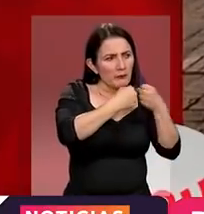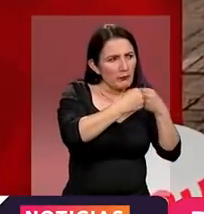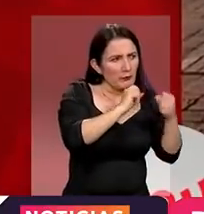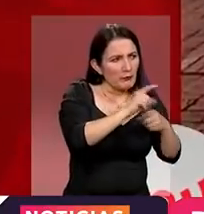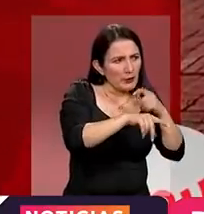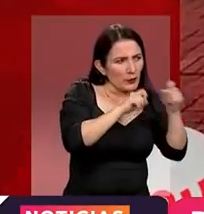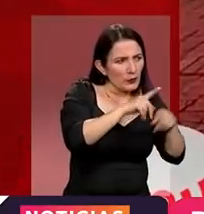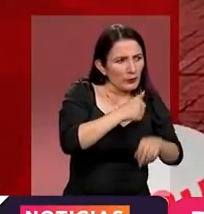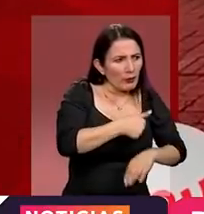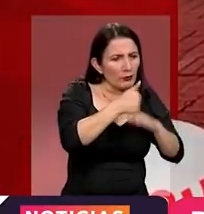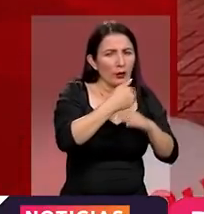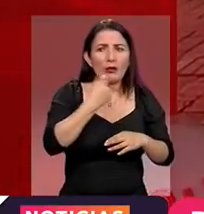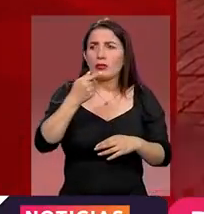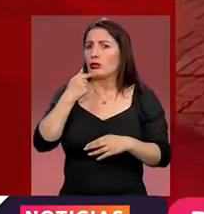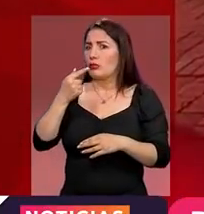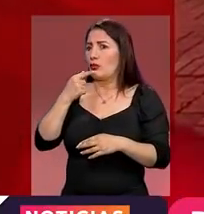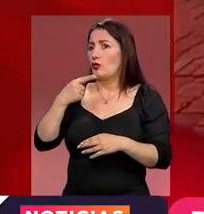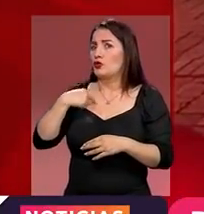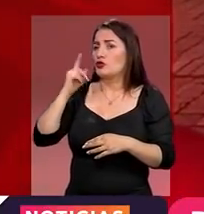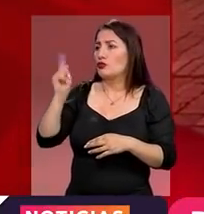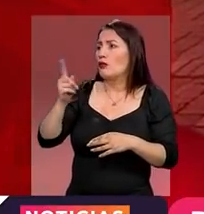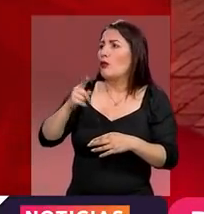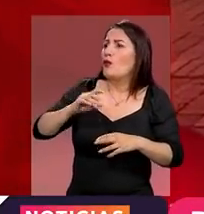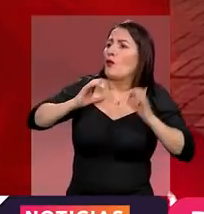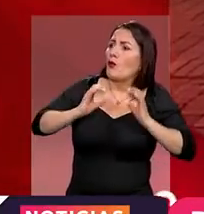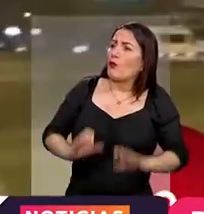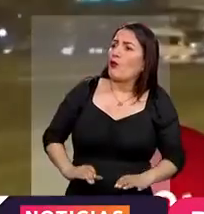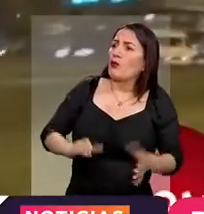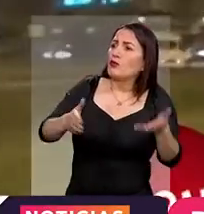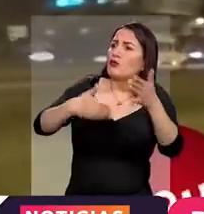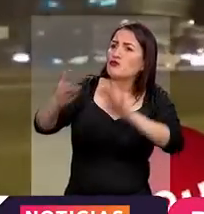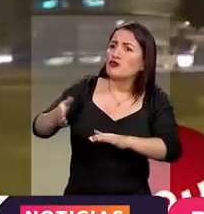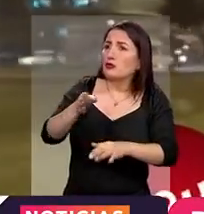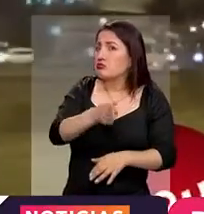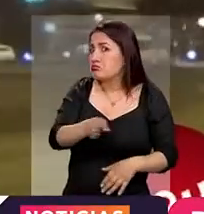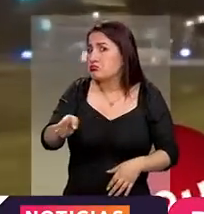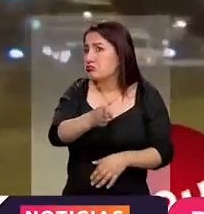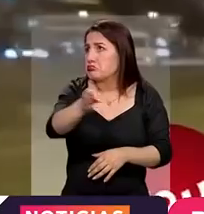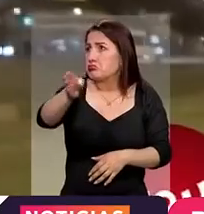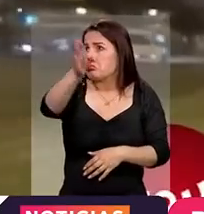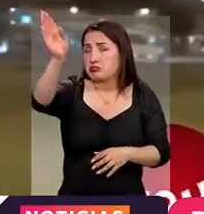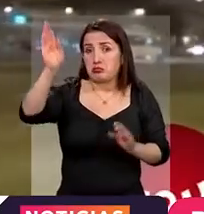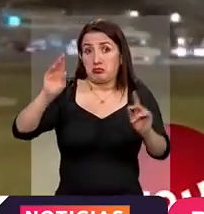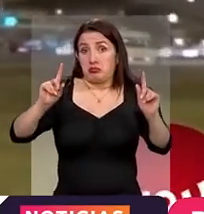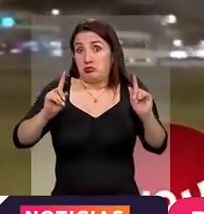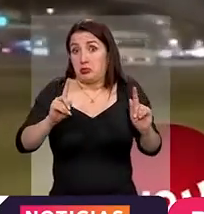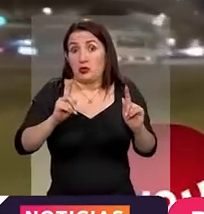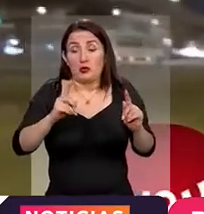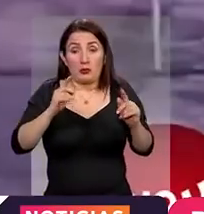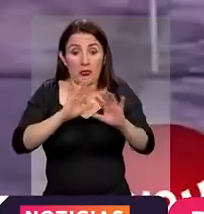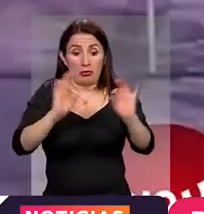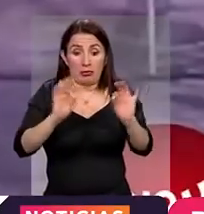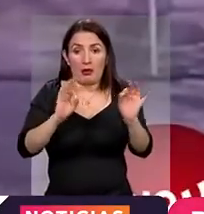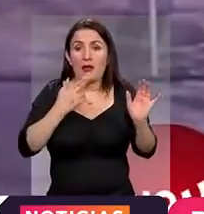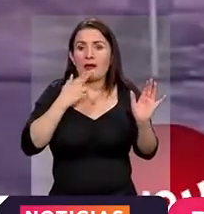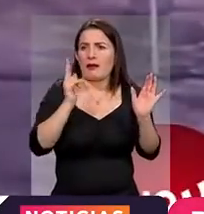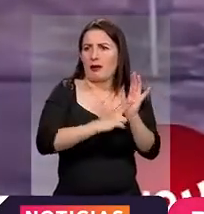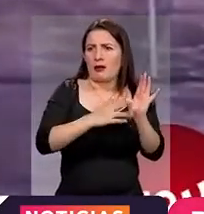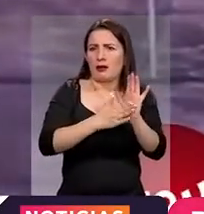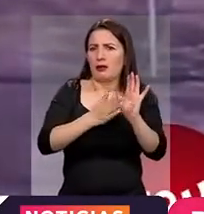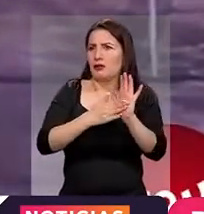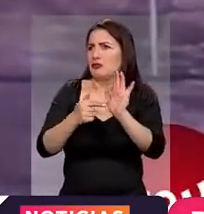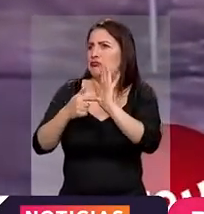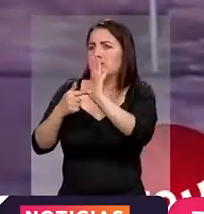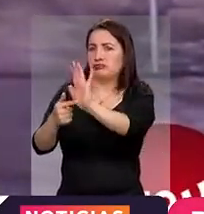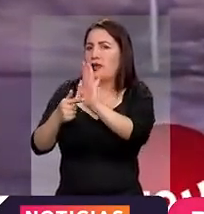las autoridades, dijo que tenía la orden de recoger un cuerpo en esa dirección, pero no llevaba un documento para